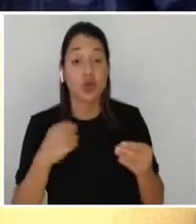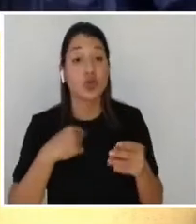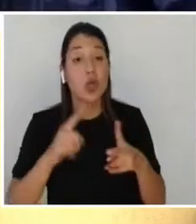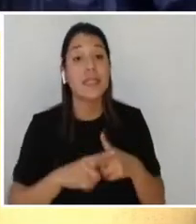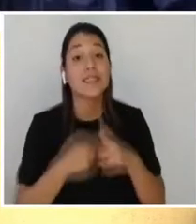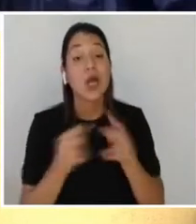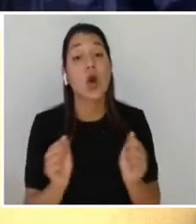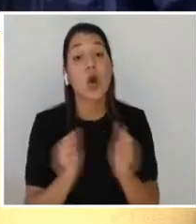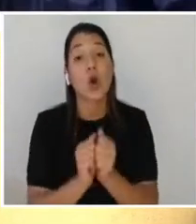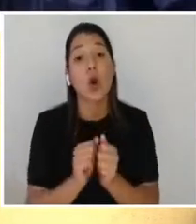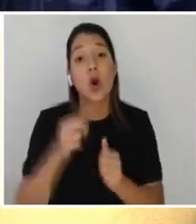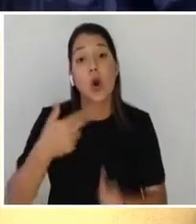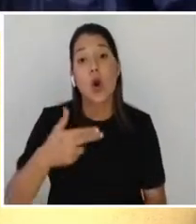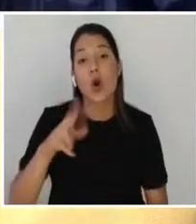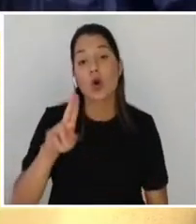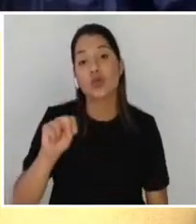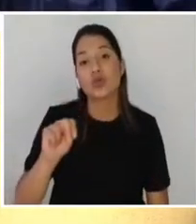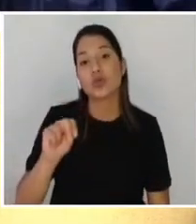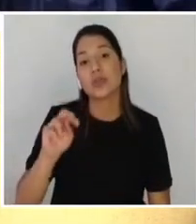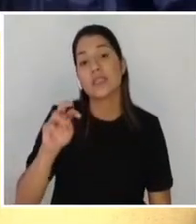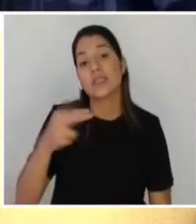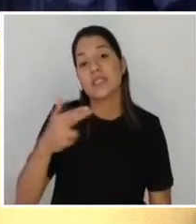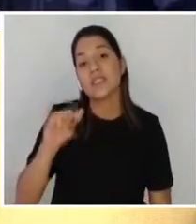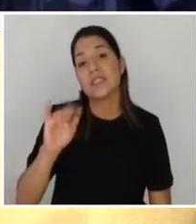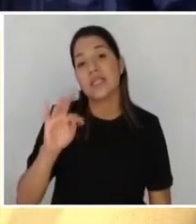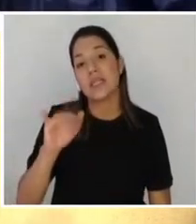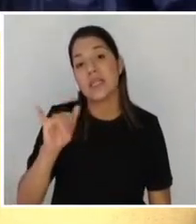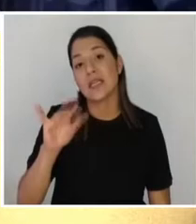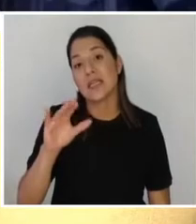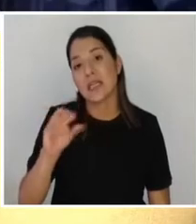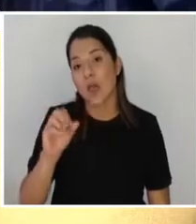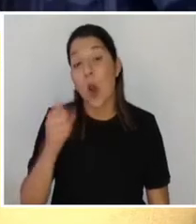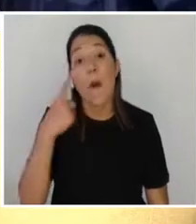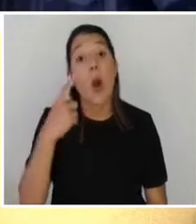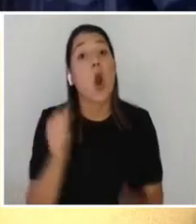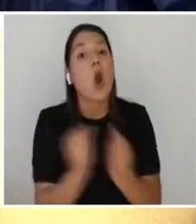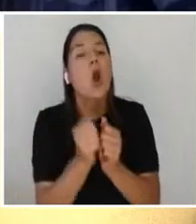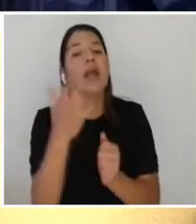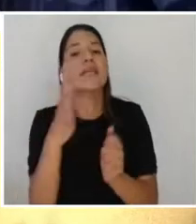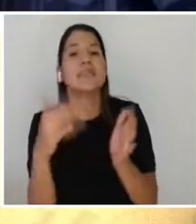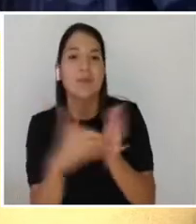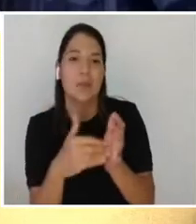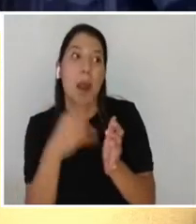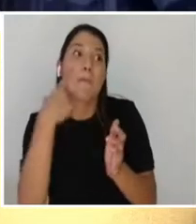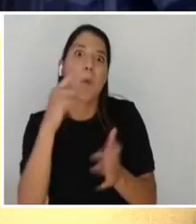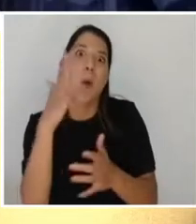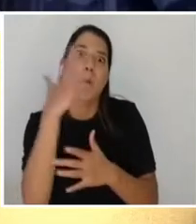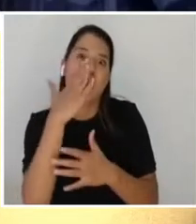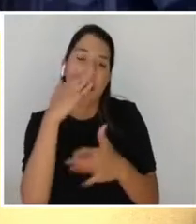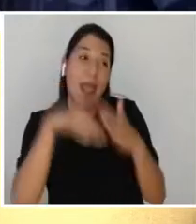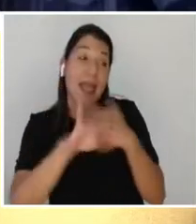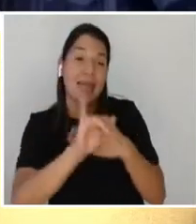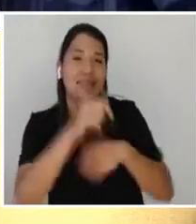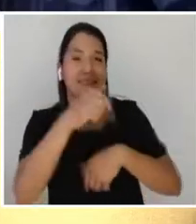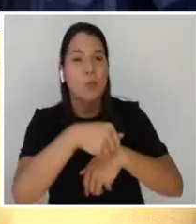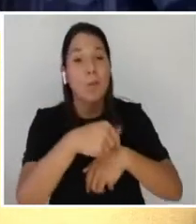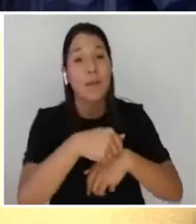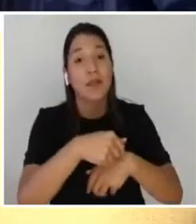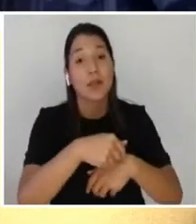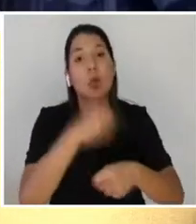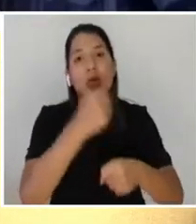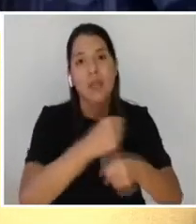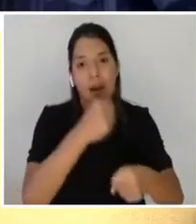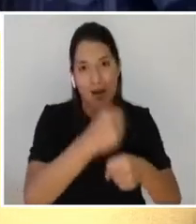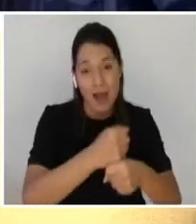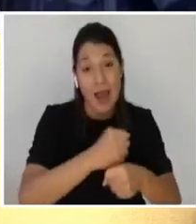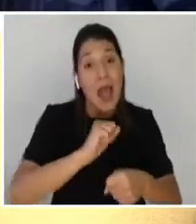con 15,000 colones. Y eso fue gracias a mi mamá, que en ese momento estaba trabajando, se había ganado 15,000 colones por un cuido que había hecho en un